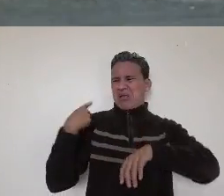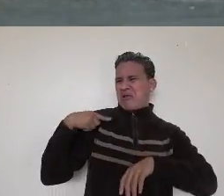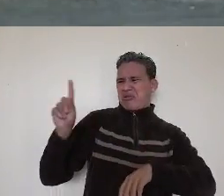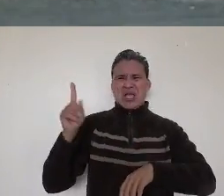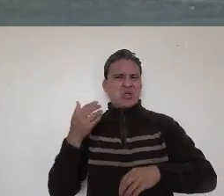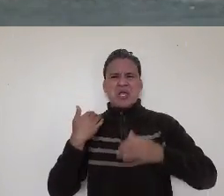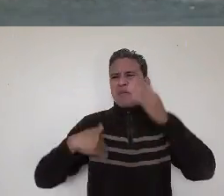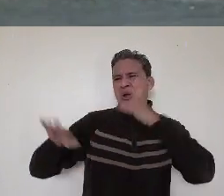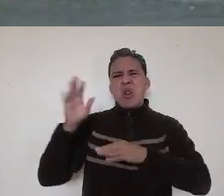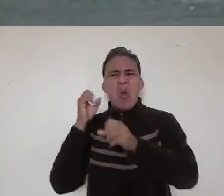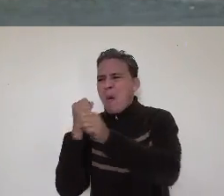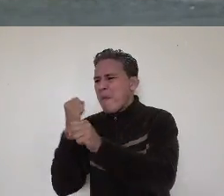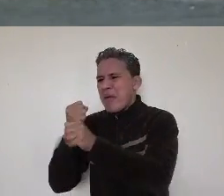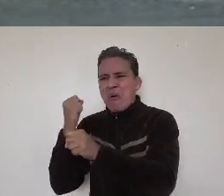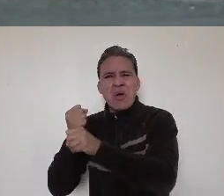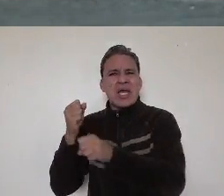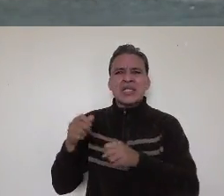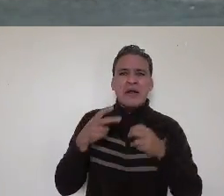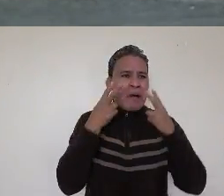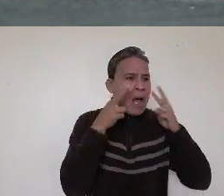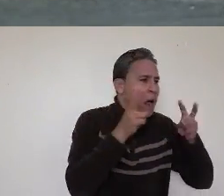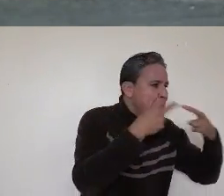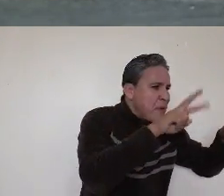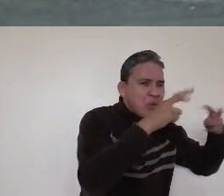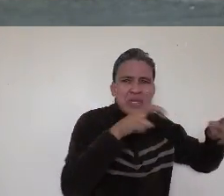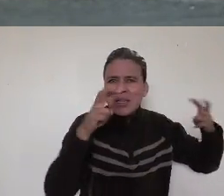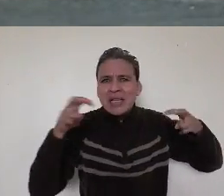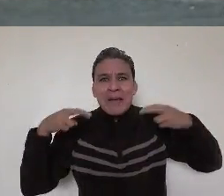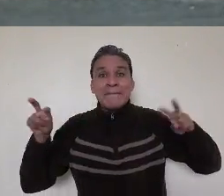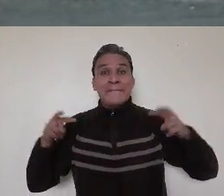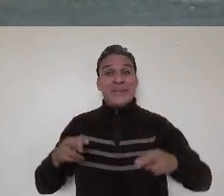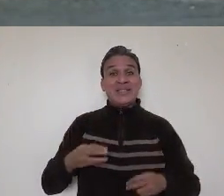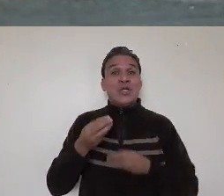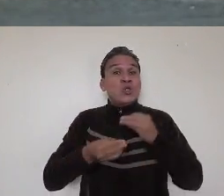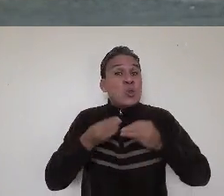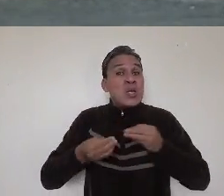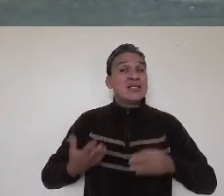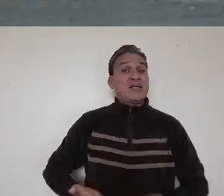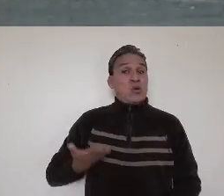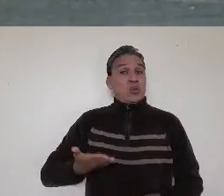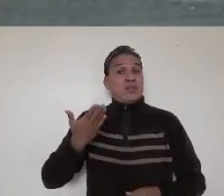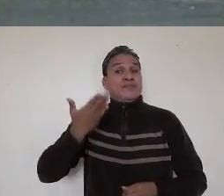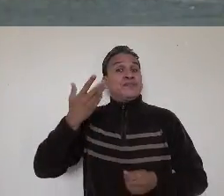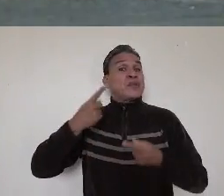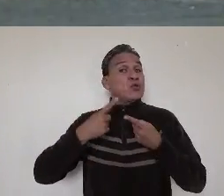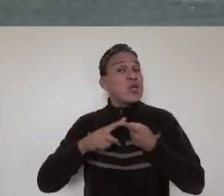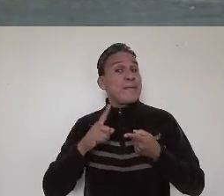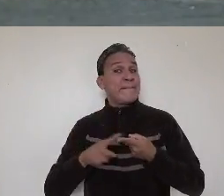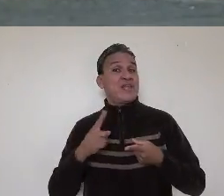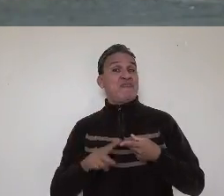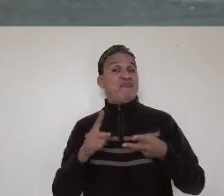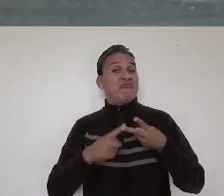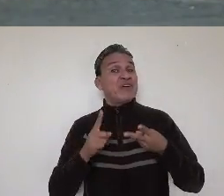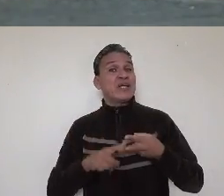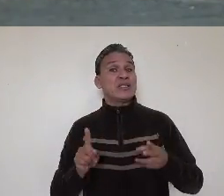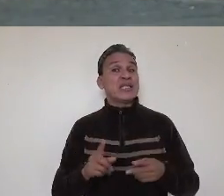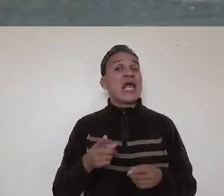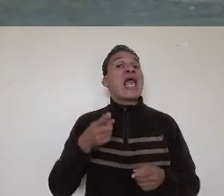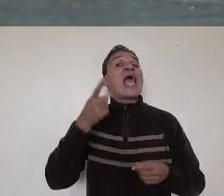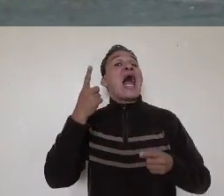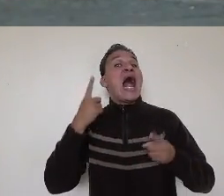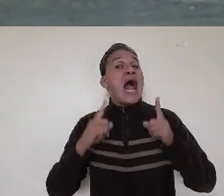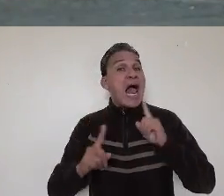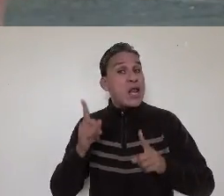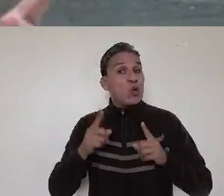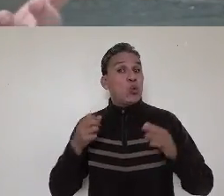a ver esto, y yo tengo otras cosas más importantes que hacer. Y algunos incluso golpearon a